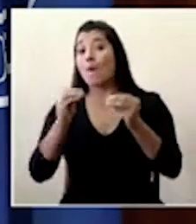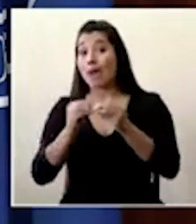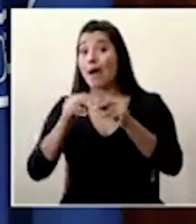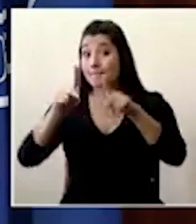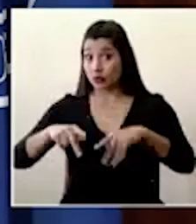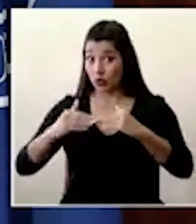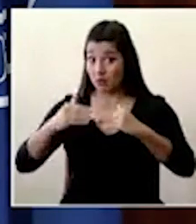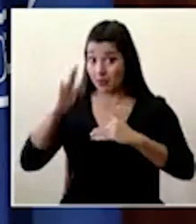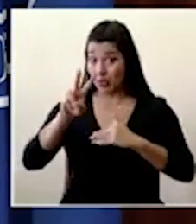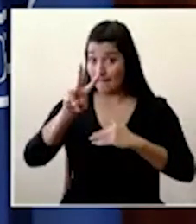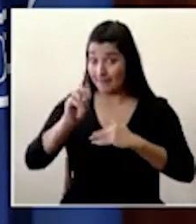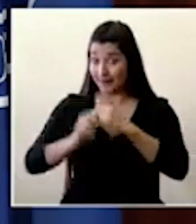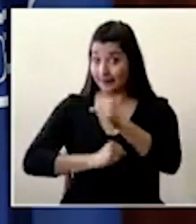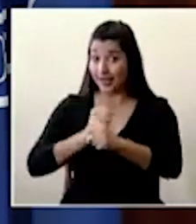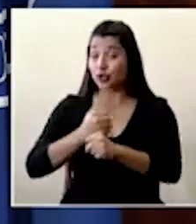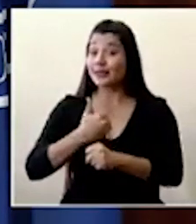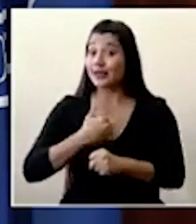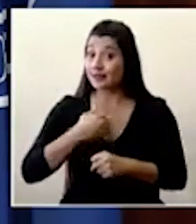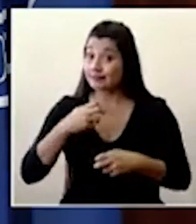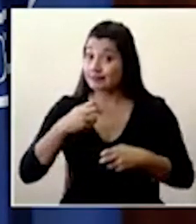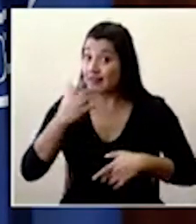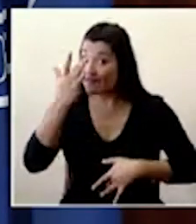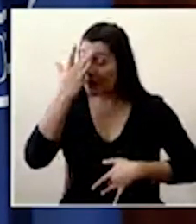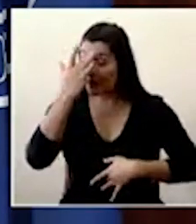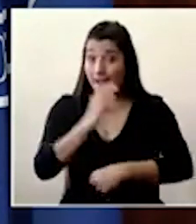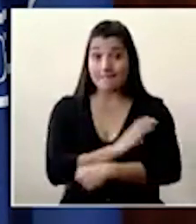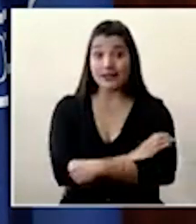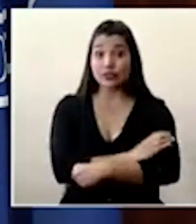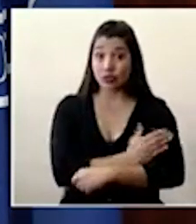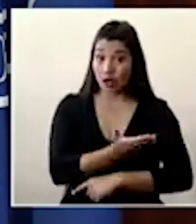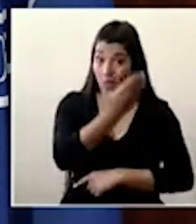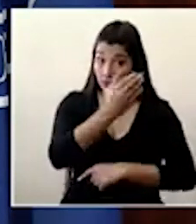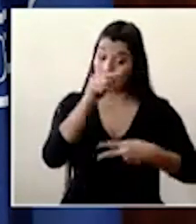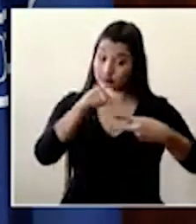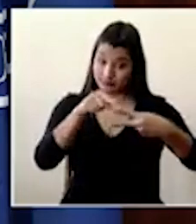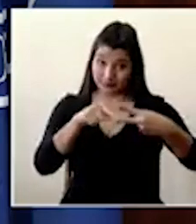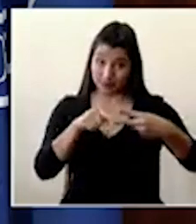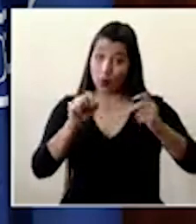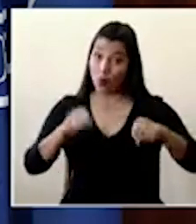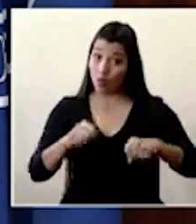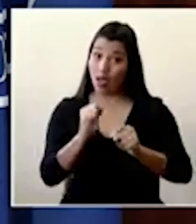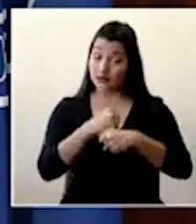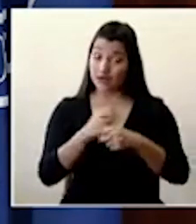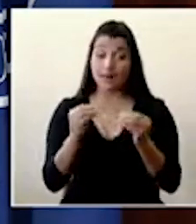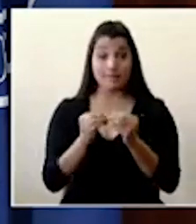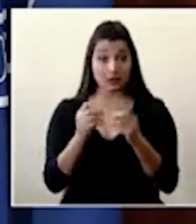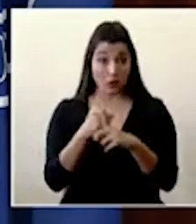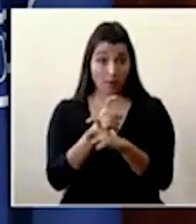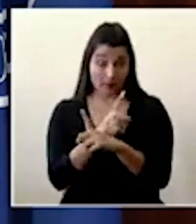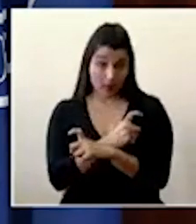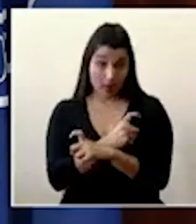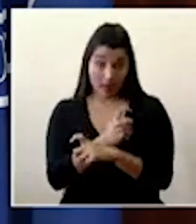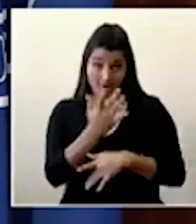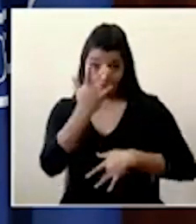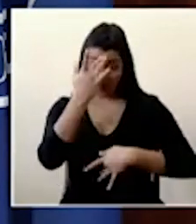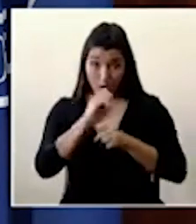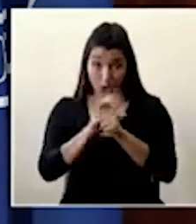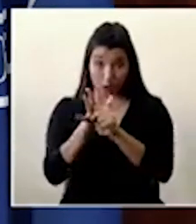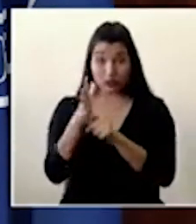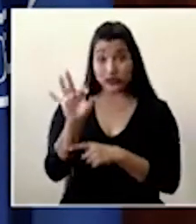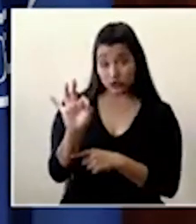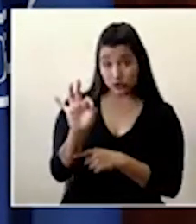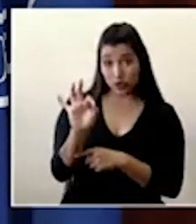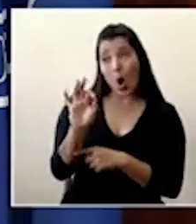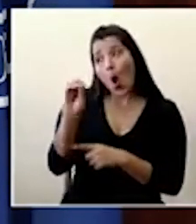de 20 años que tienen presión alta y que son factores que pueden complicar la enfermedad sin hablar de otras, como ya lo hemos indicado,